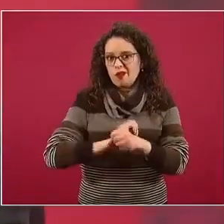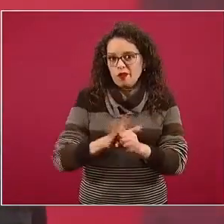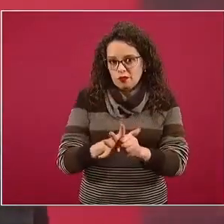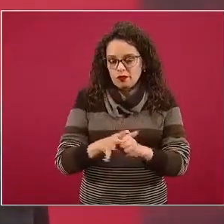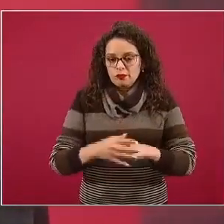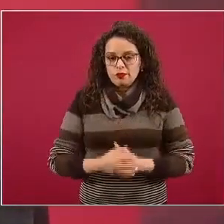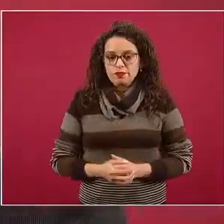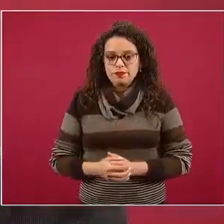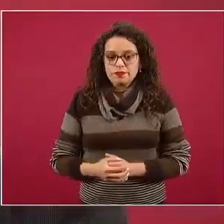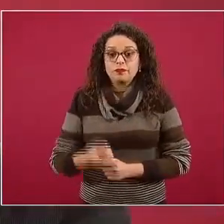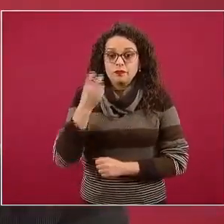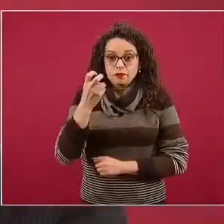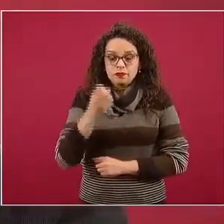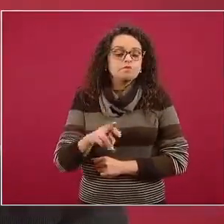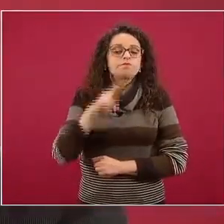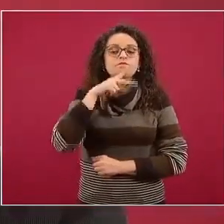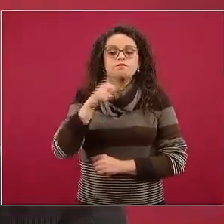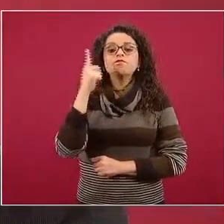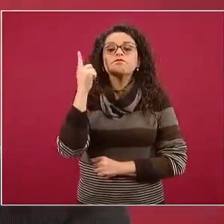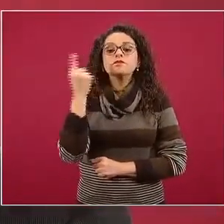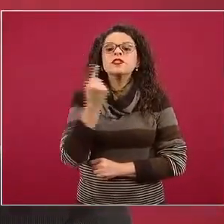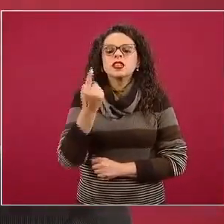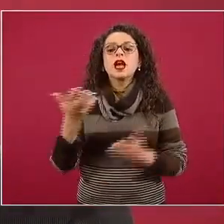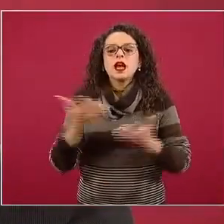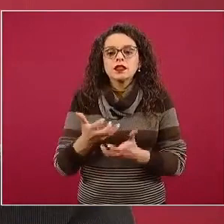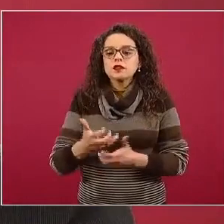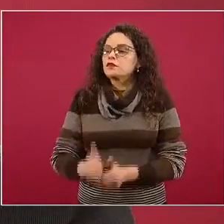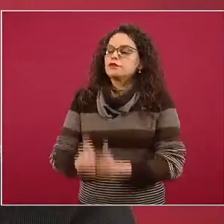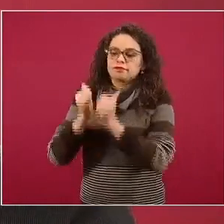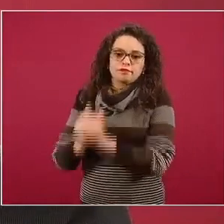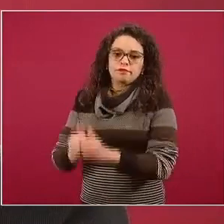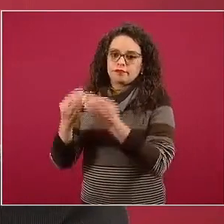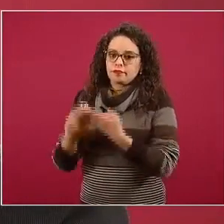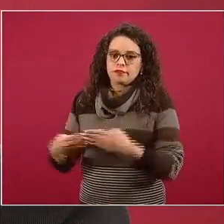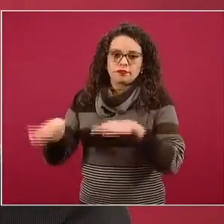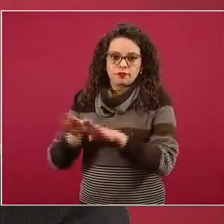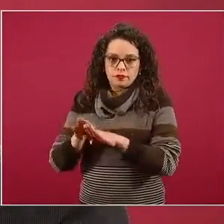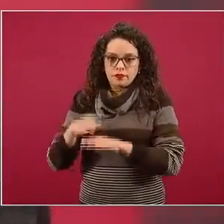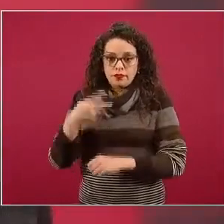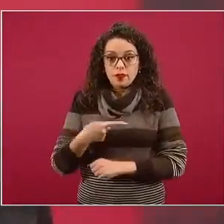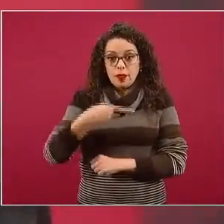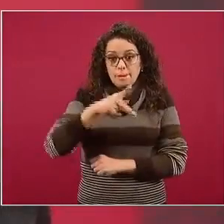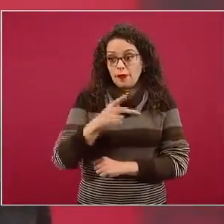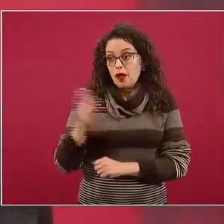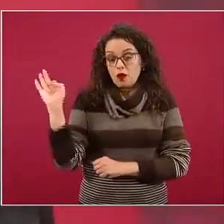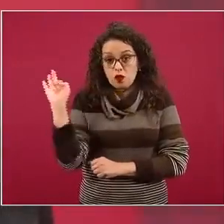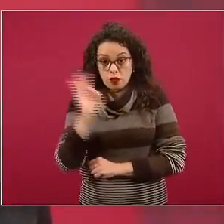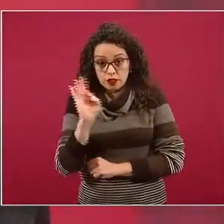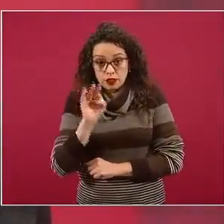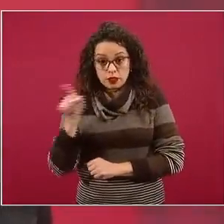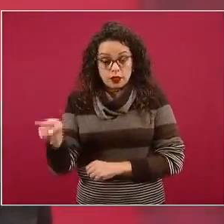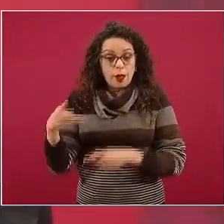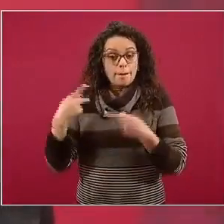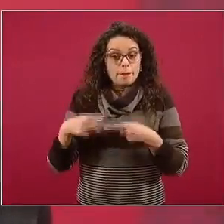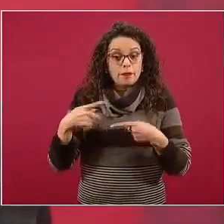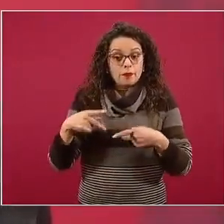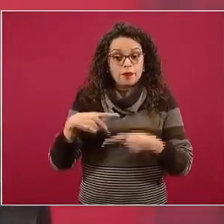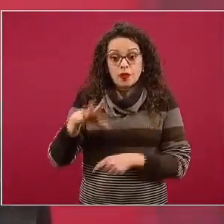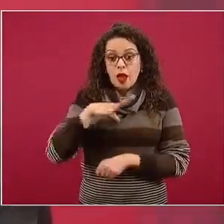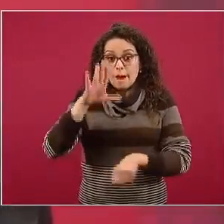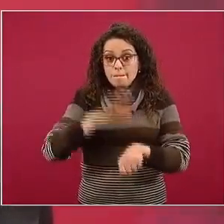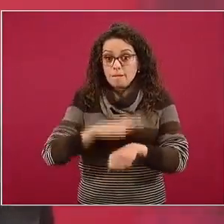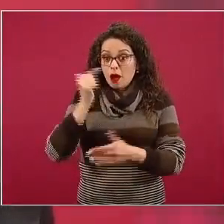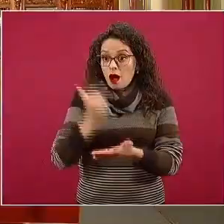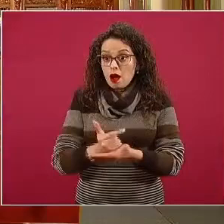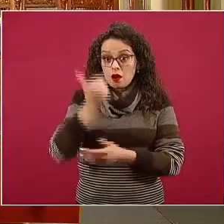es procedente que se queden en resguardo domiciliario. Ahora, esto sí y solo sí, no es una persona que tiene mayor riesgo de